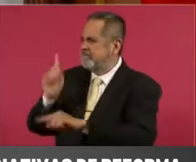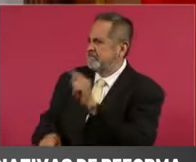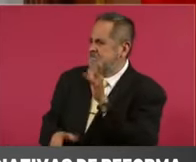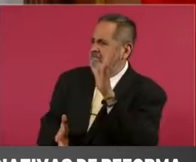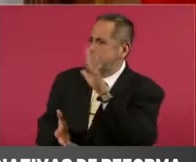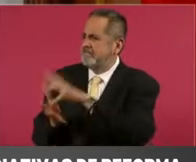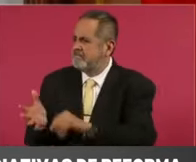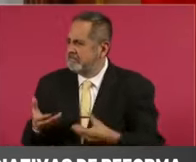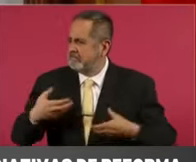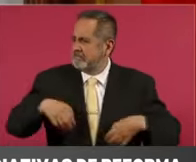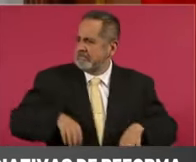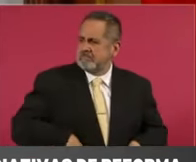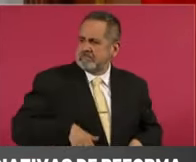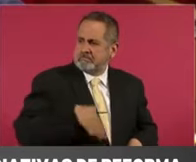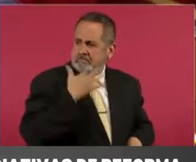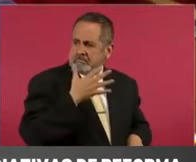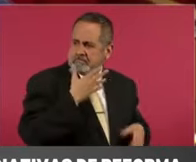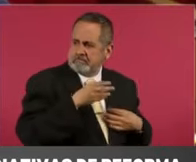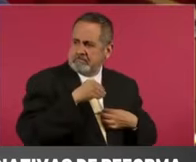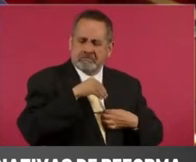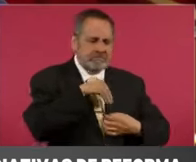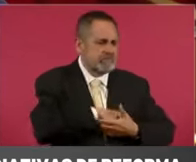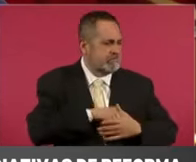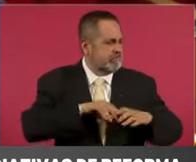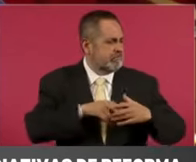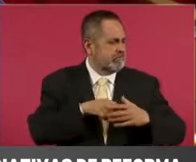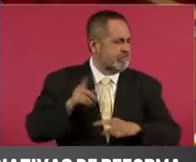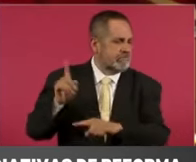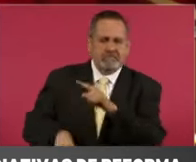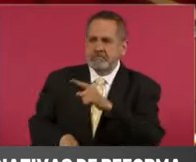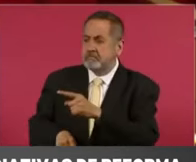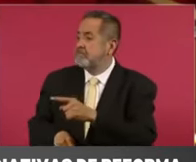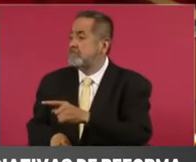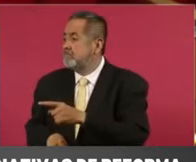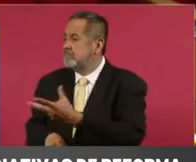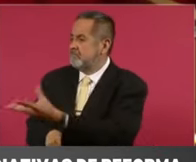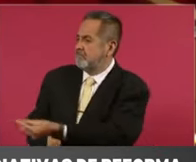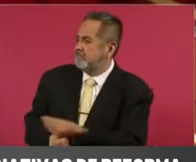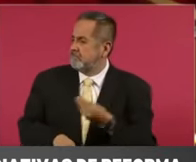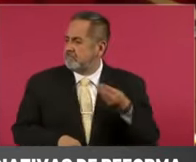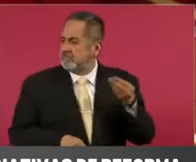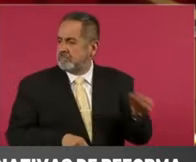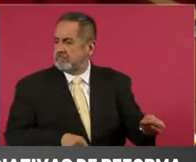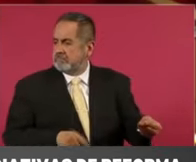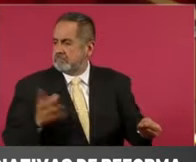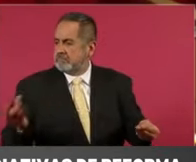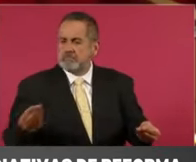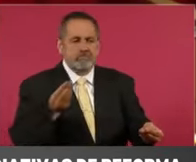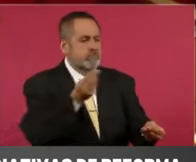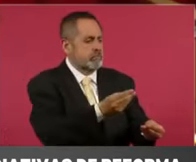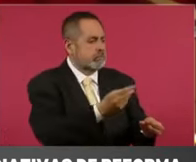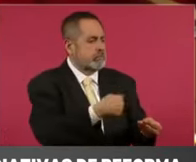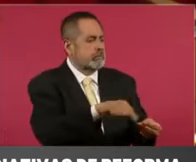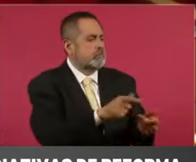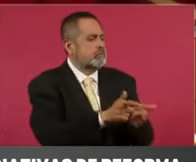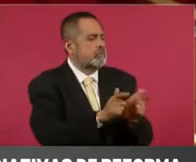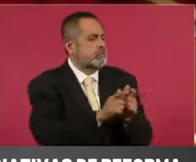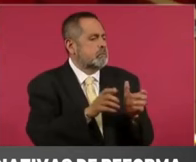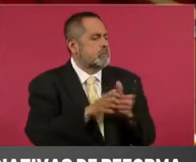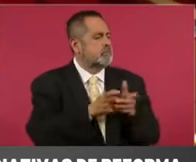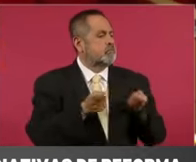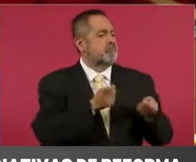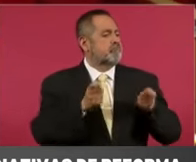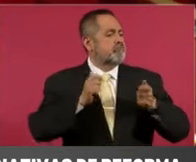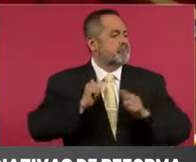la corrupción y la entrega de bienes del pueblo y de la nación a una minoría.